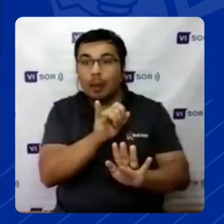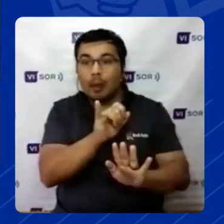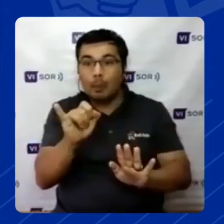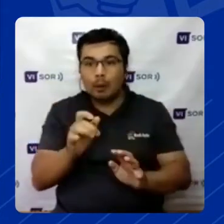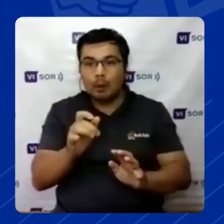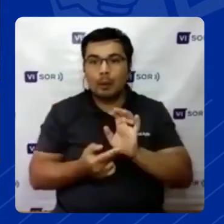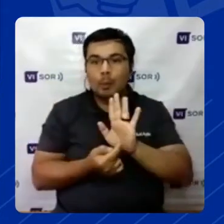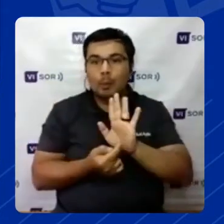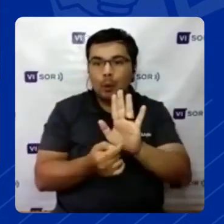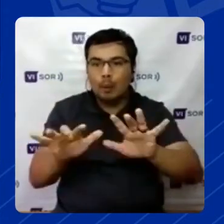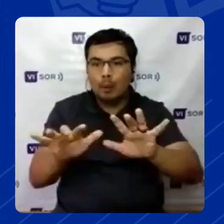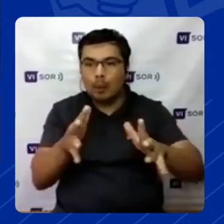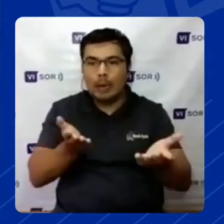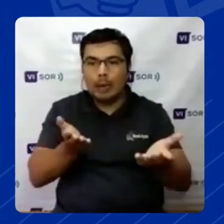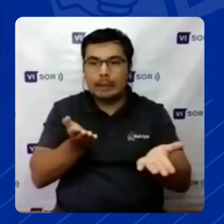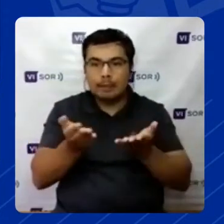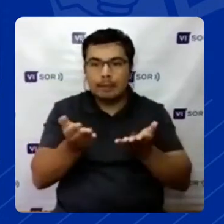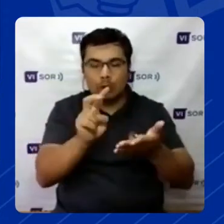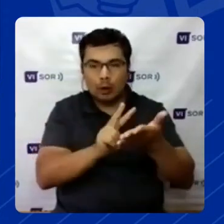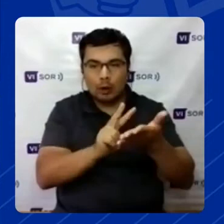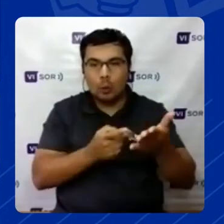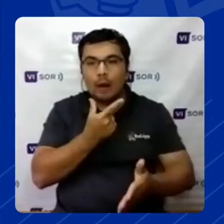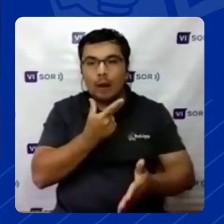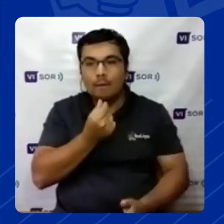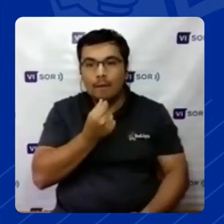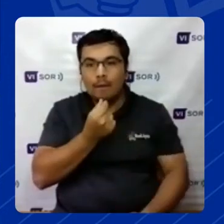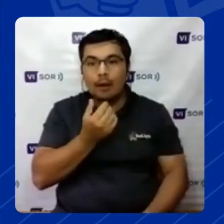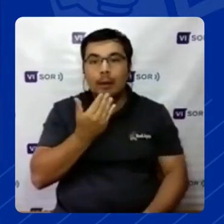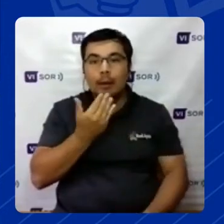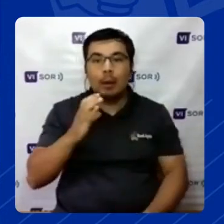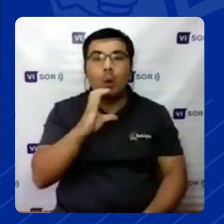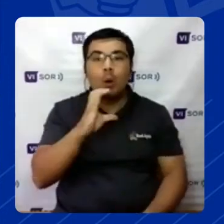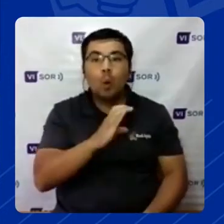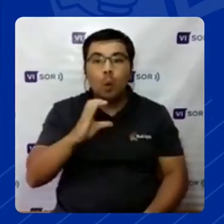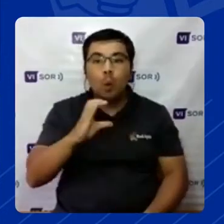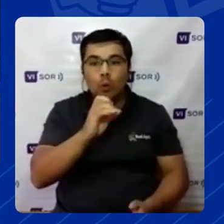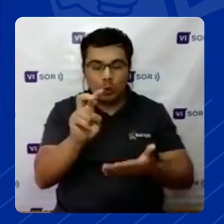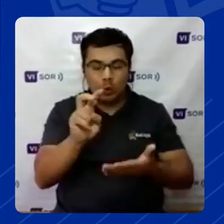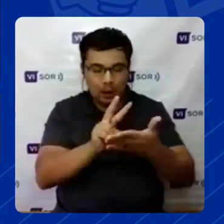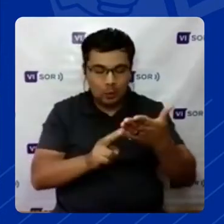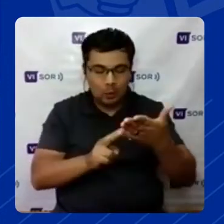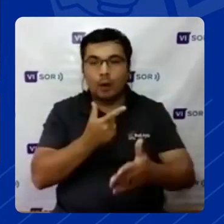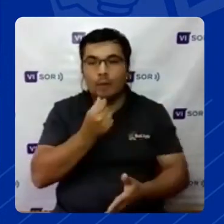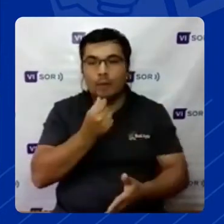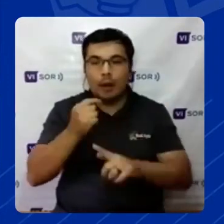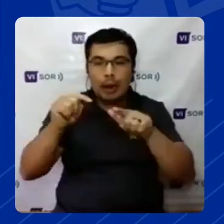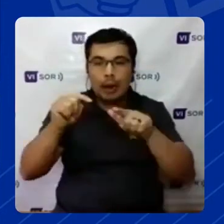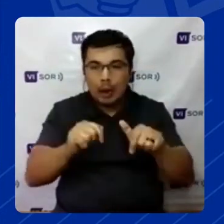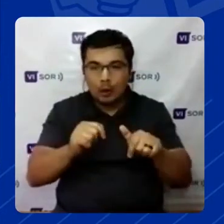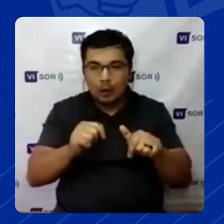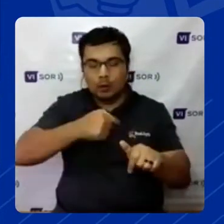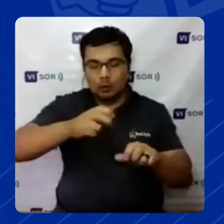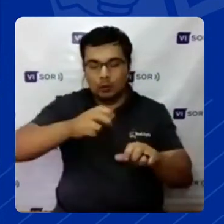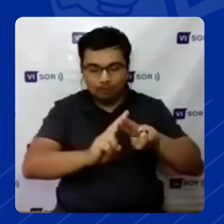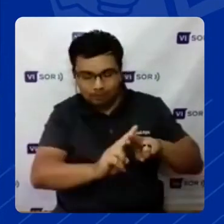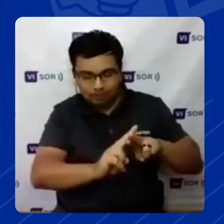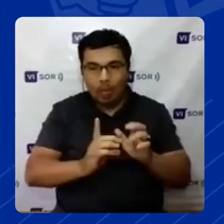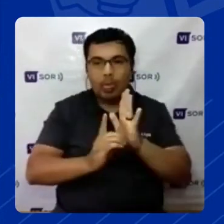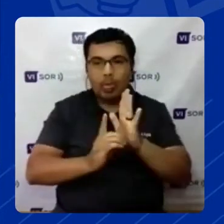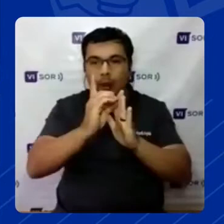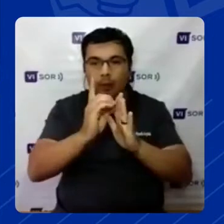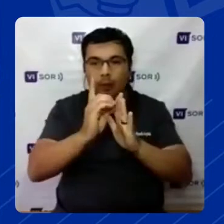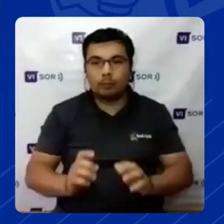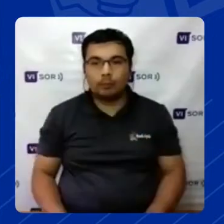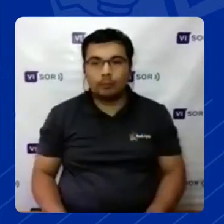servicio de lectura fácil y el curso de lectura fácil que estamos desarrollando. Y por último, daremos